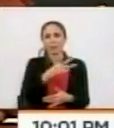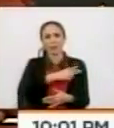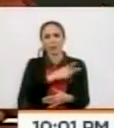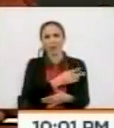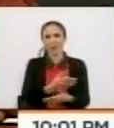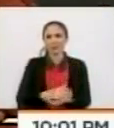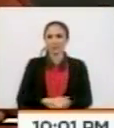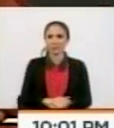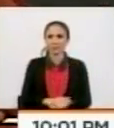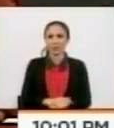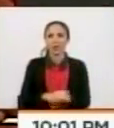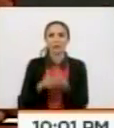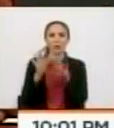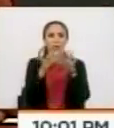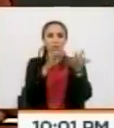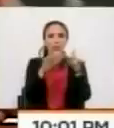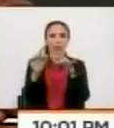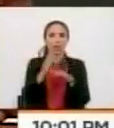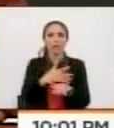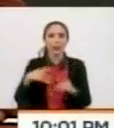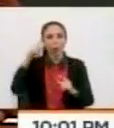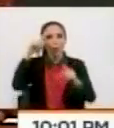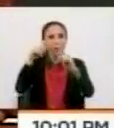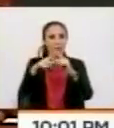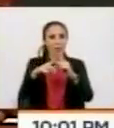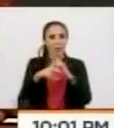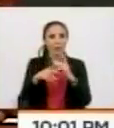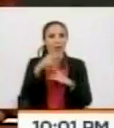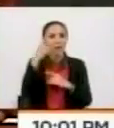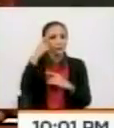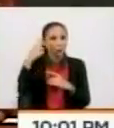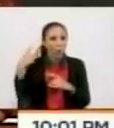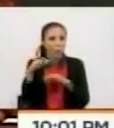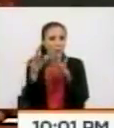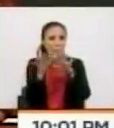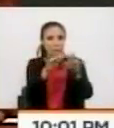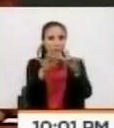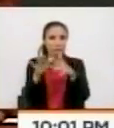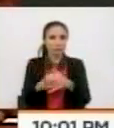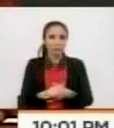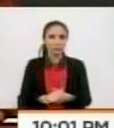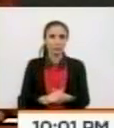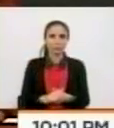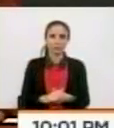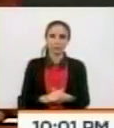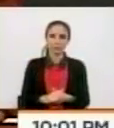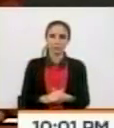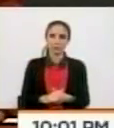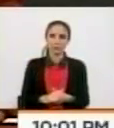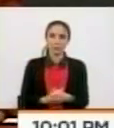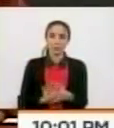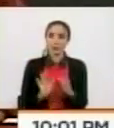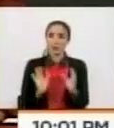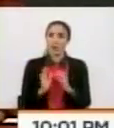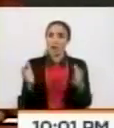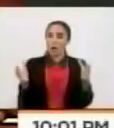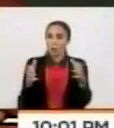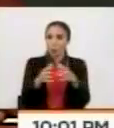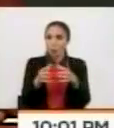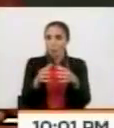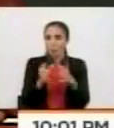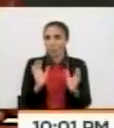mayorías, Diosdado, las grandes mayorías pueden tener anticuerpos para saber que algo así es